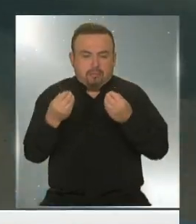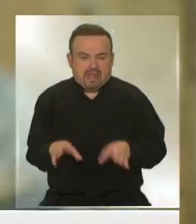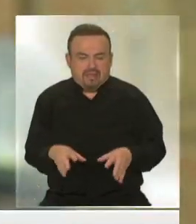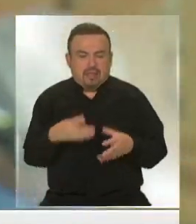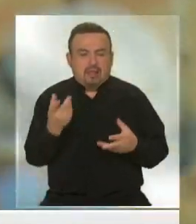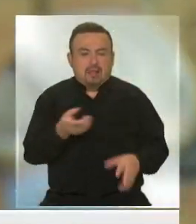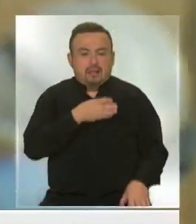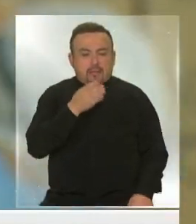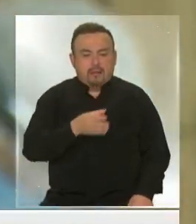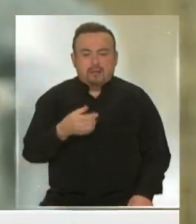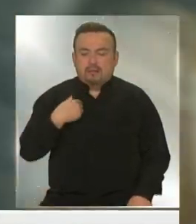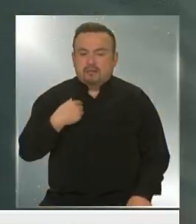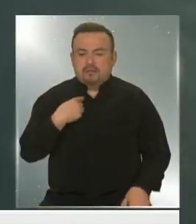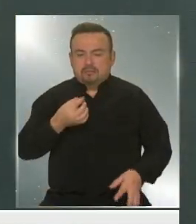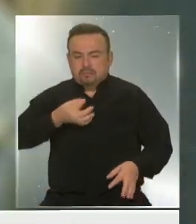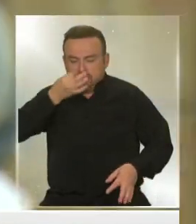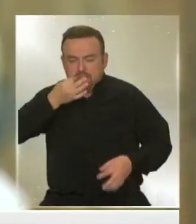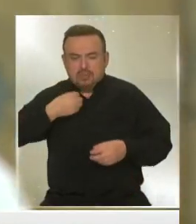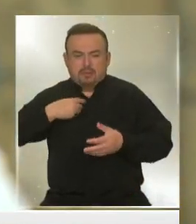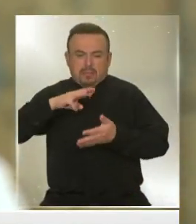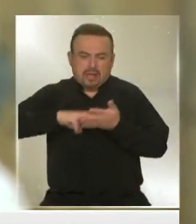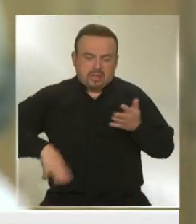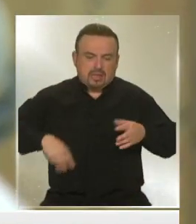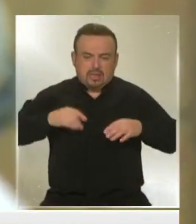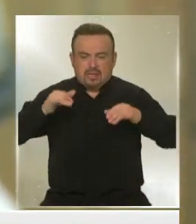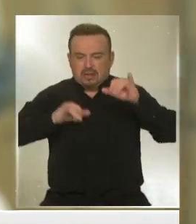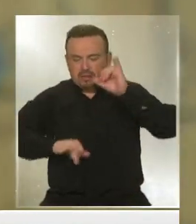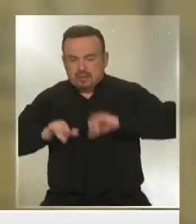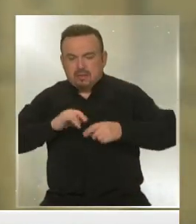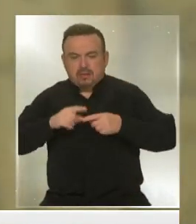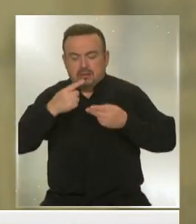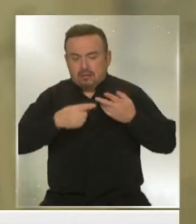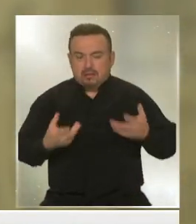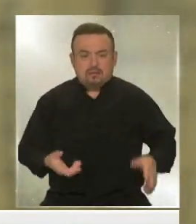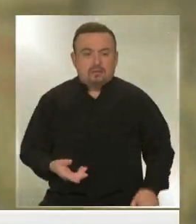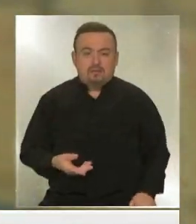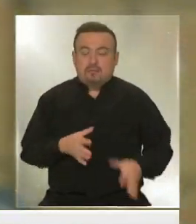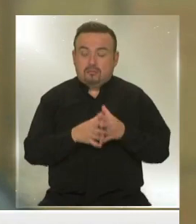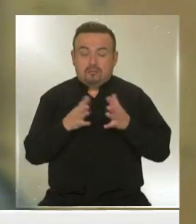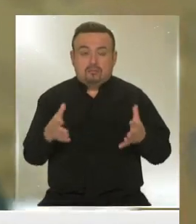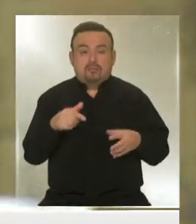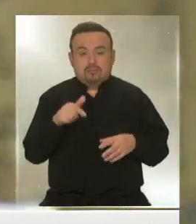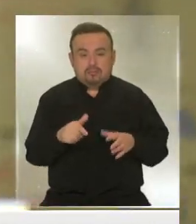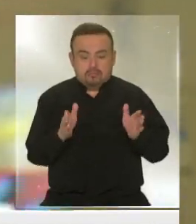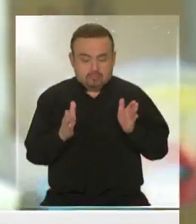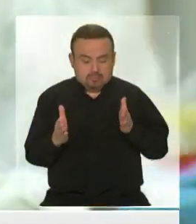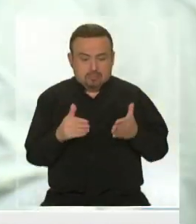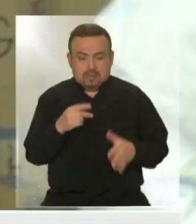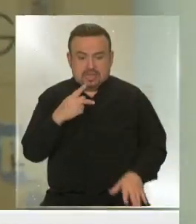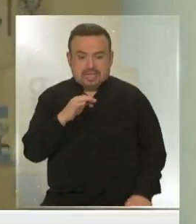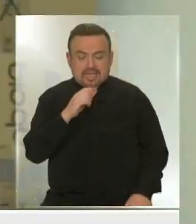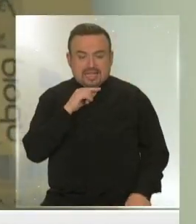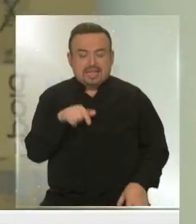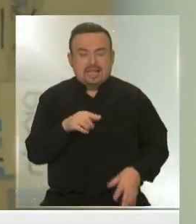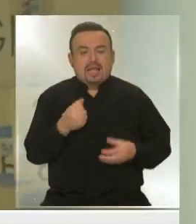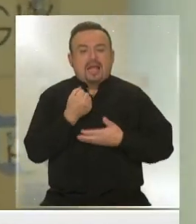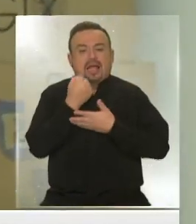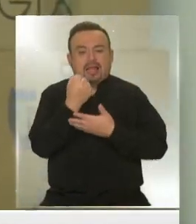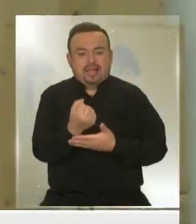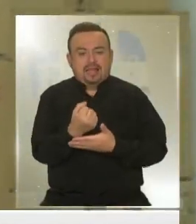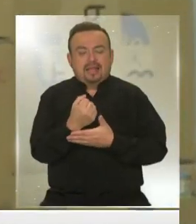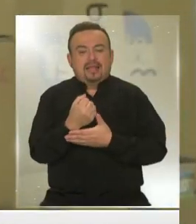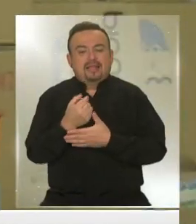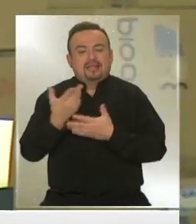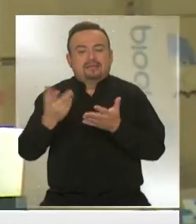las personas que participaron, en los insumos, en el análisis, en la toma misma, es mucho. Entonces nosotros con este kit estamos justamente